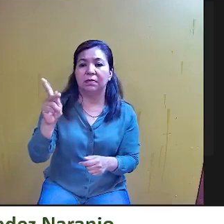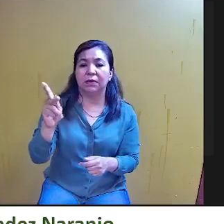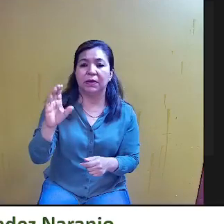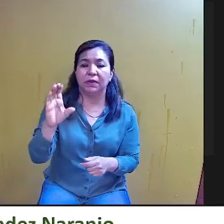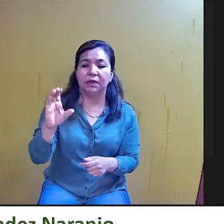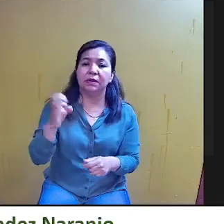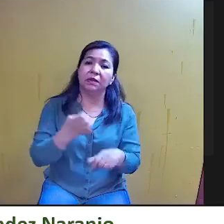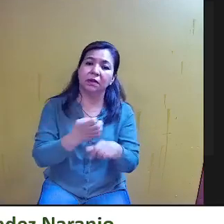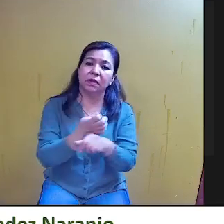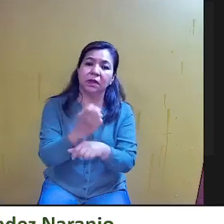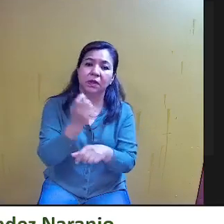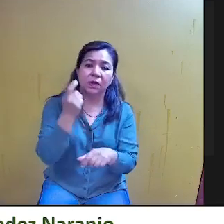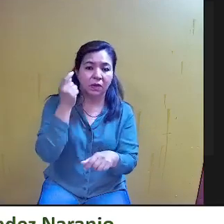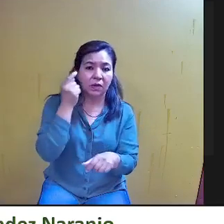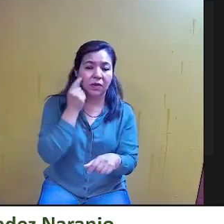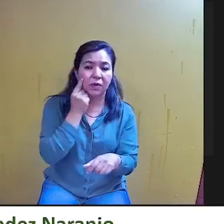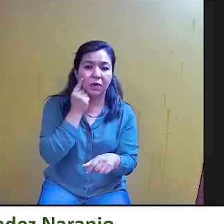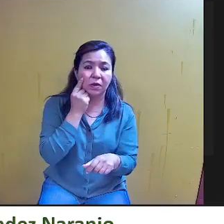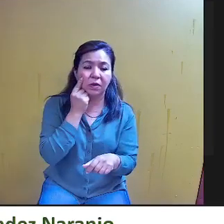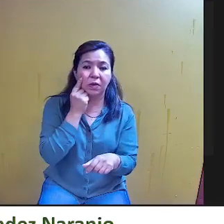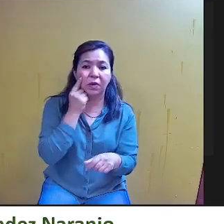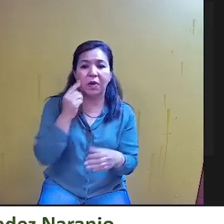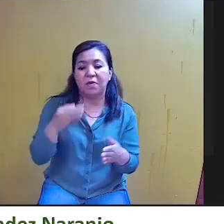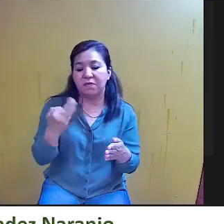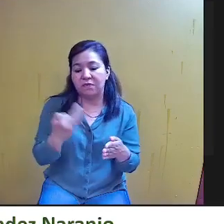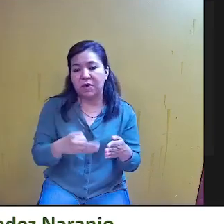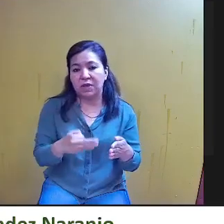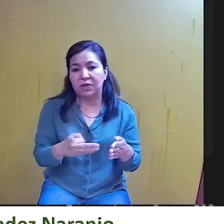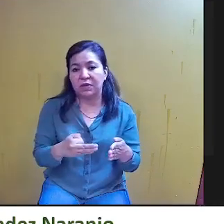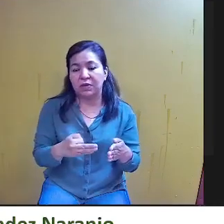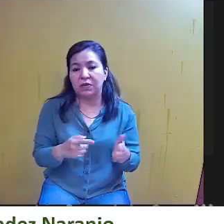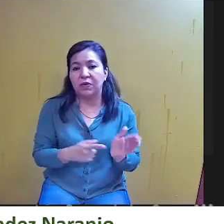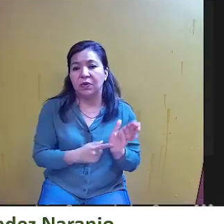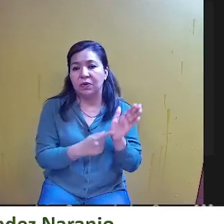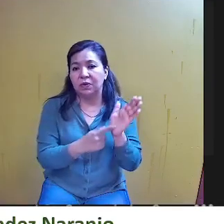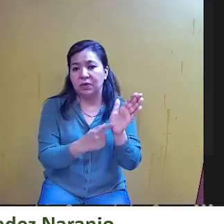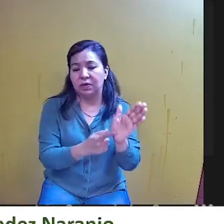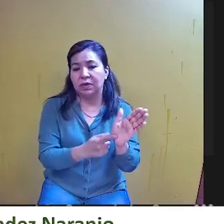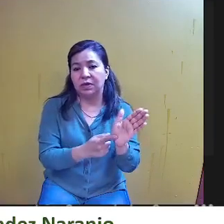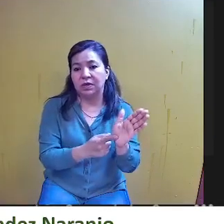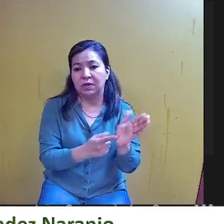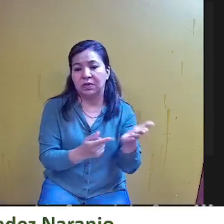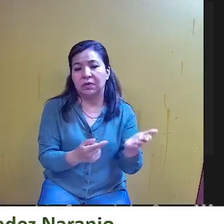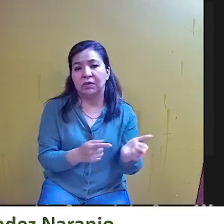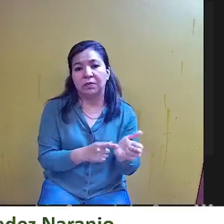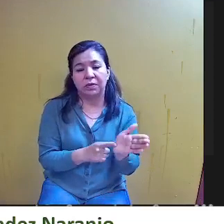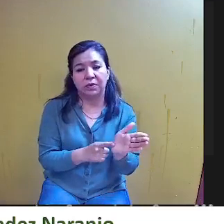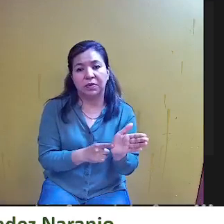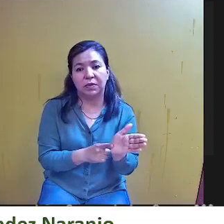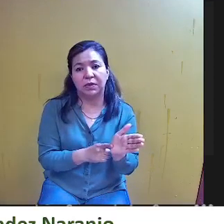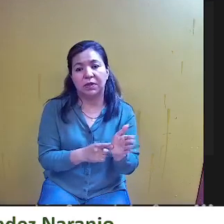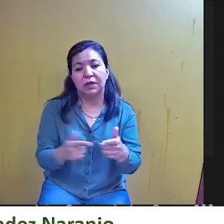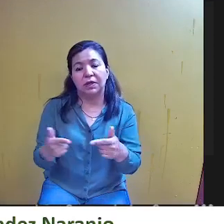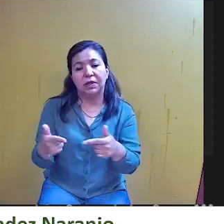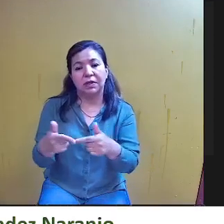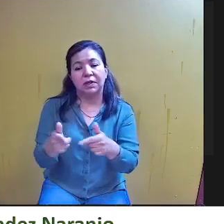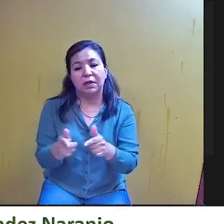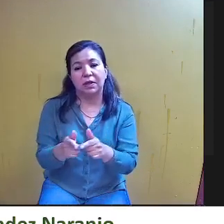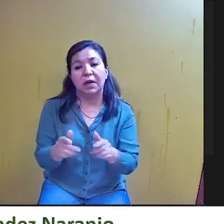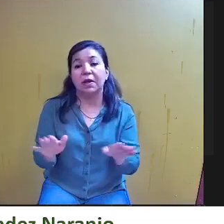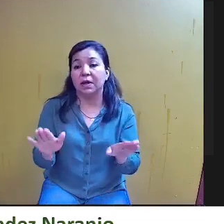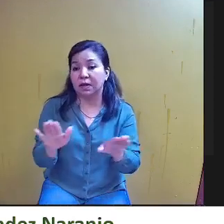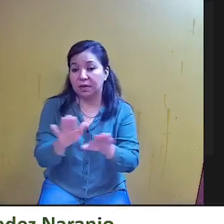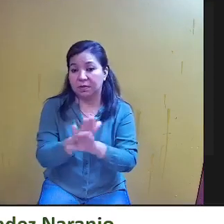del Estado de Guerrero omitió realizar un estudio puntual del cumplimiento al procedimiento estatutario partidista para la